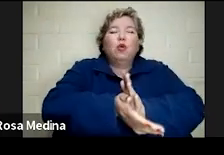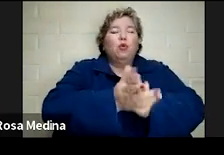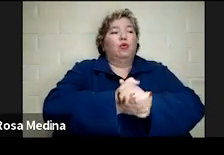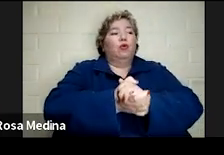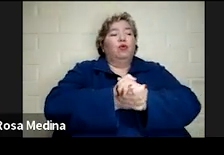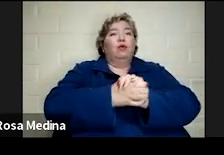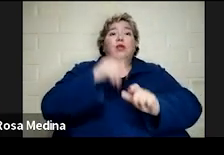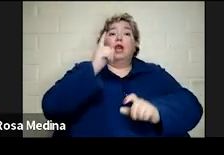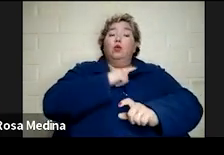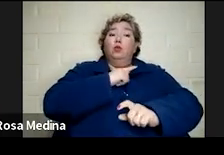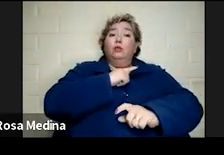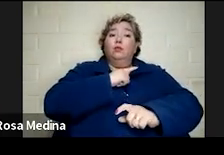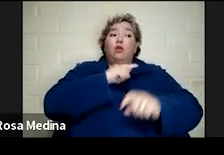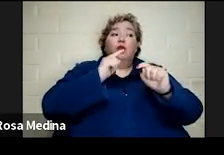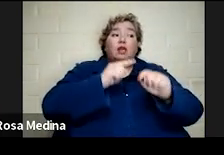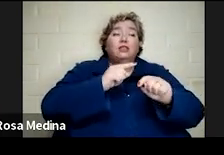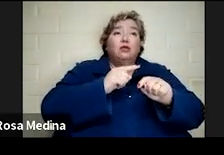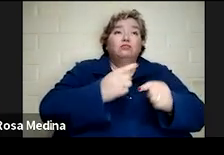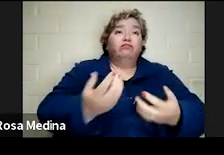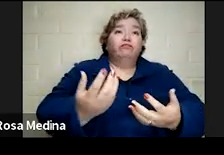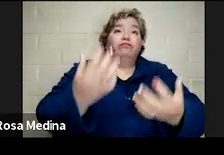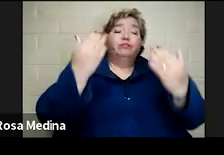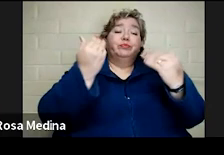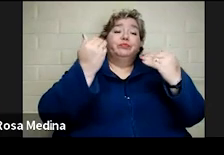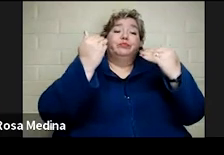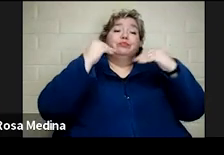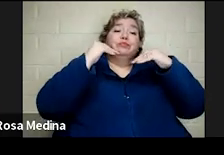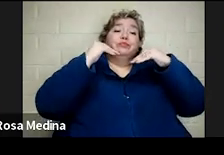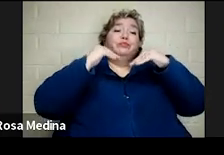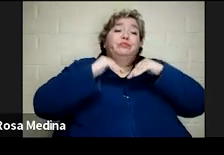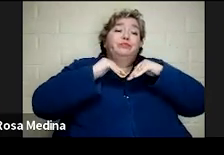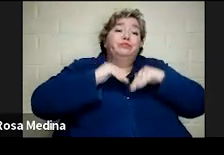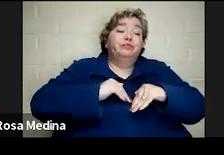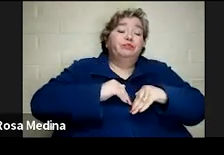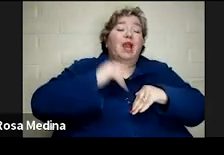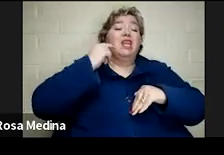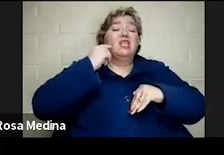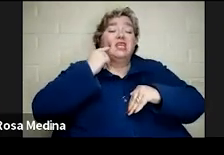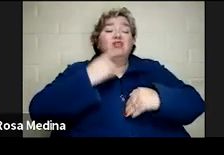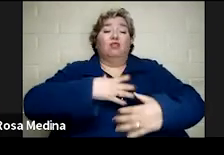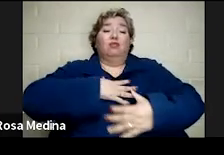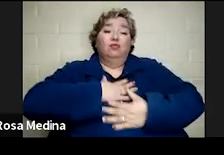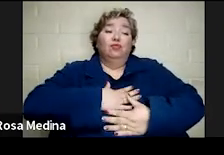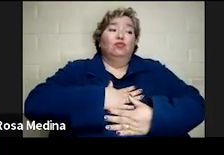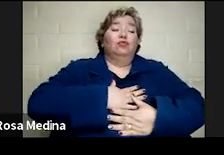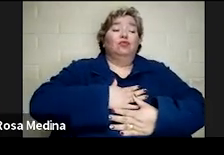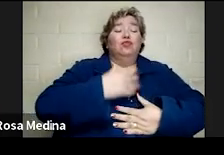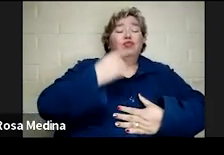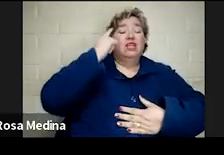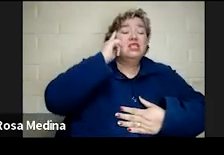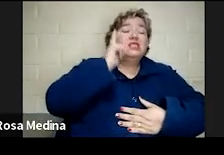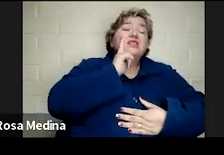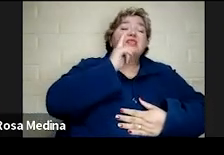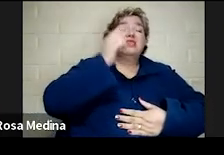final todo esto va a ir perjudicando al niño, a su autoestima, su autoconcepto y como toda la parte